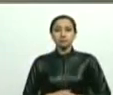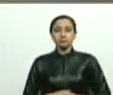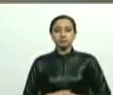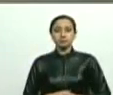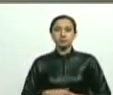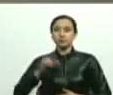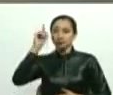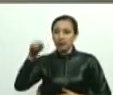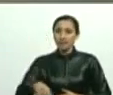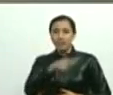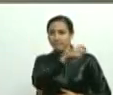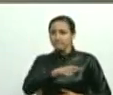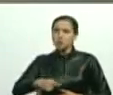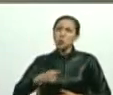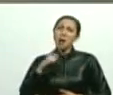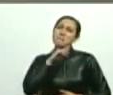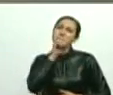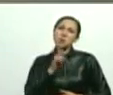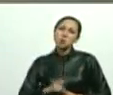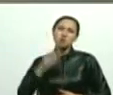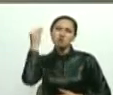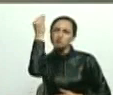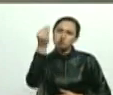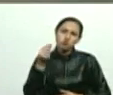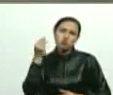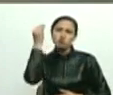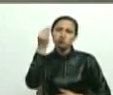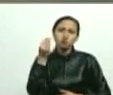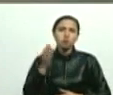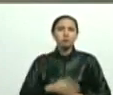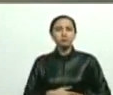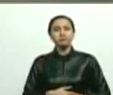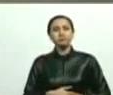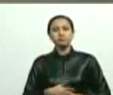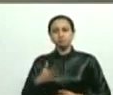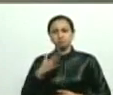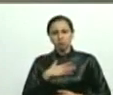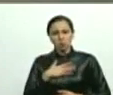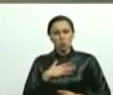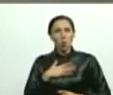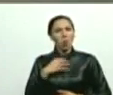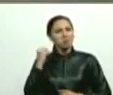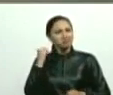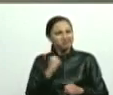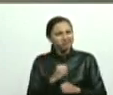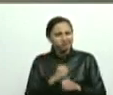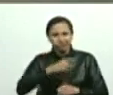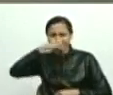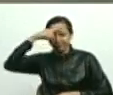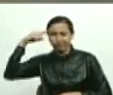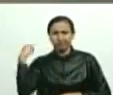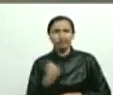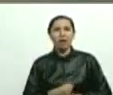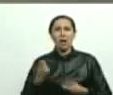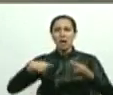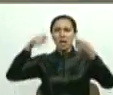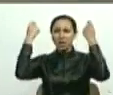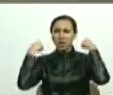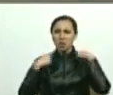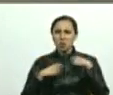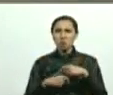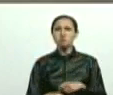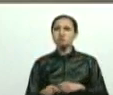También muchos se preguntarán, después de haberme roto el lomo, ¿me postularon unos cuantos nada